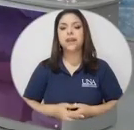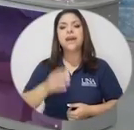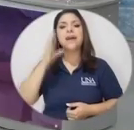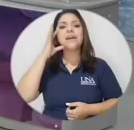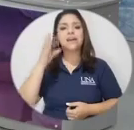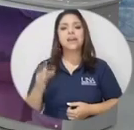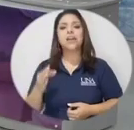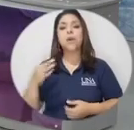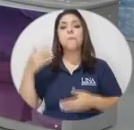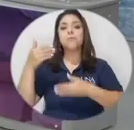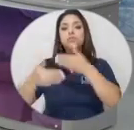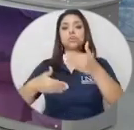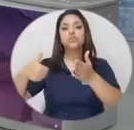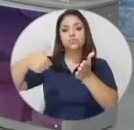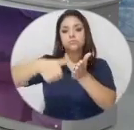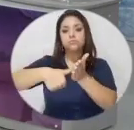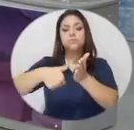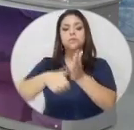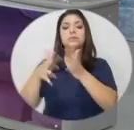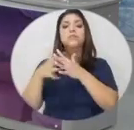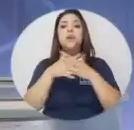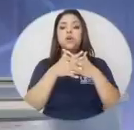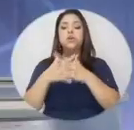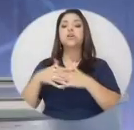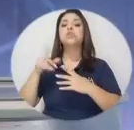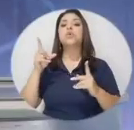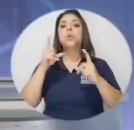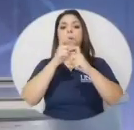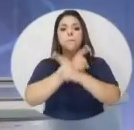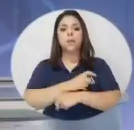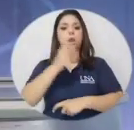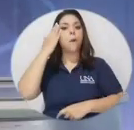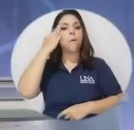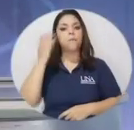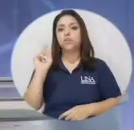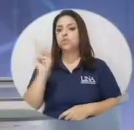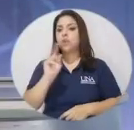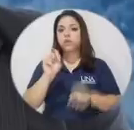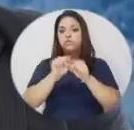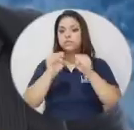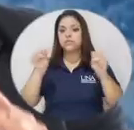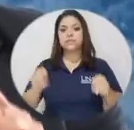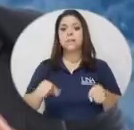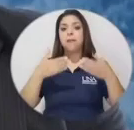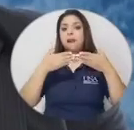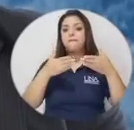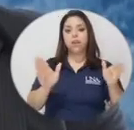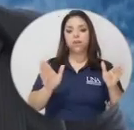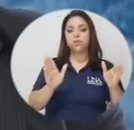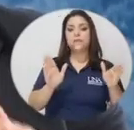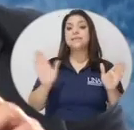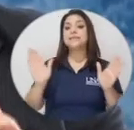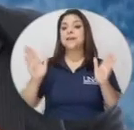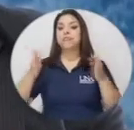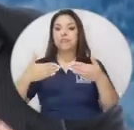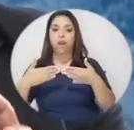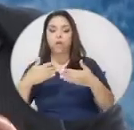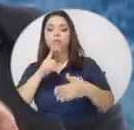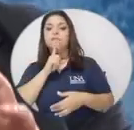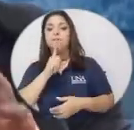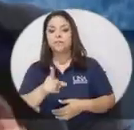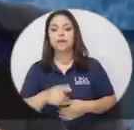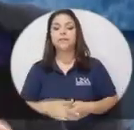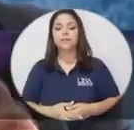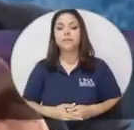norteamericano es un proceso complejo porque no es un sistema abierto, sino es un sistema cerrado que no voy a dedicarle mucho